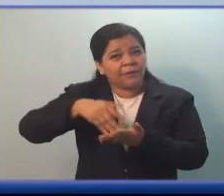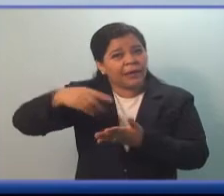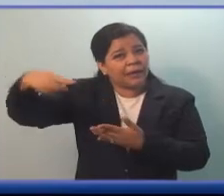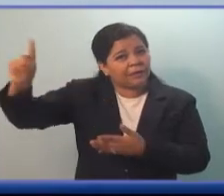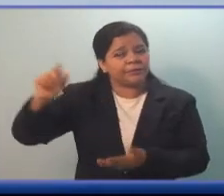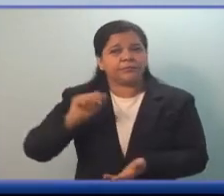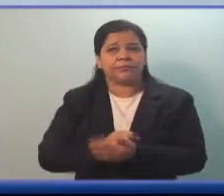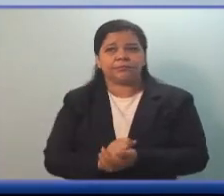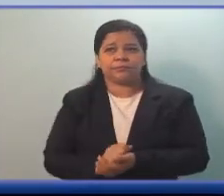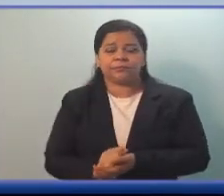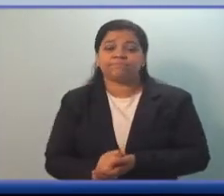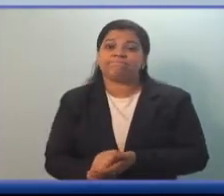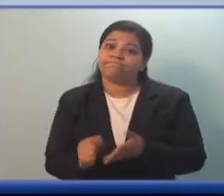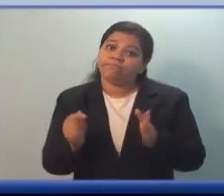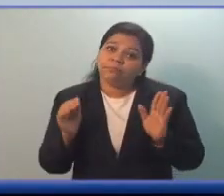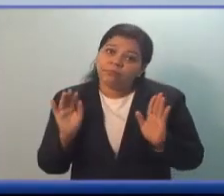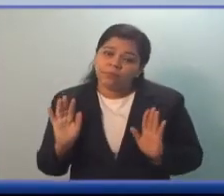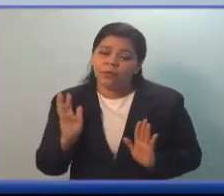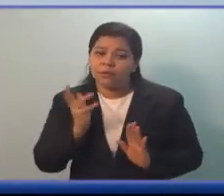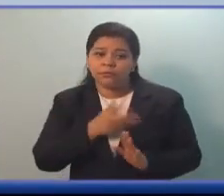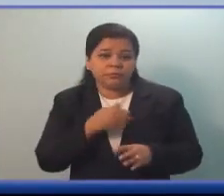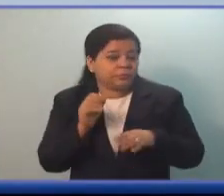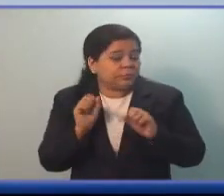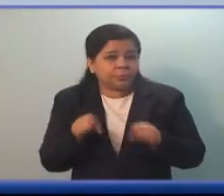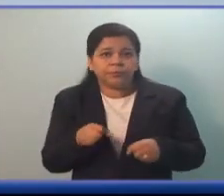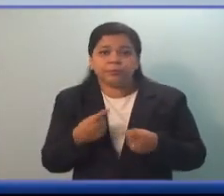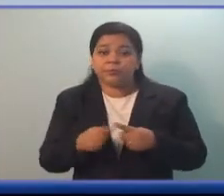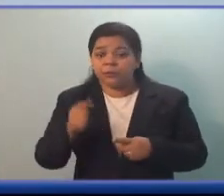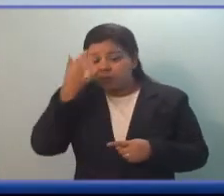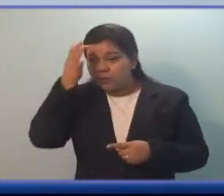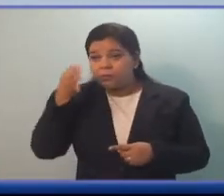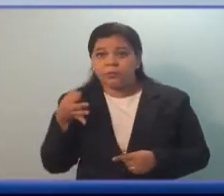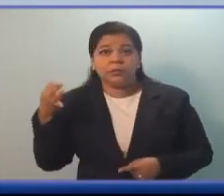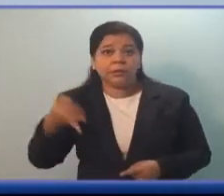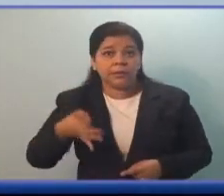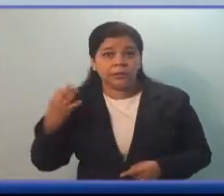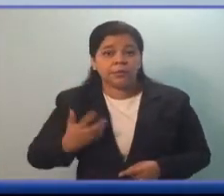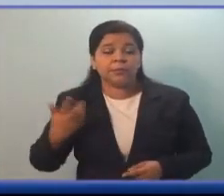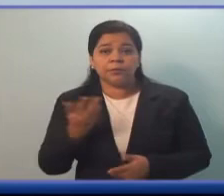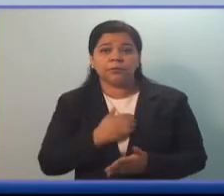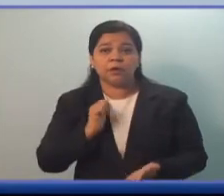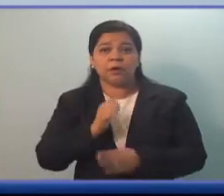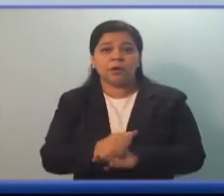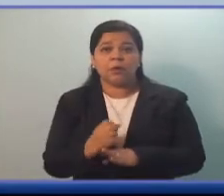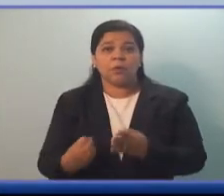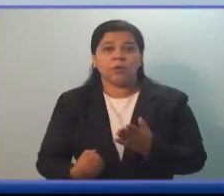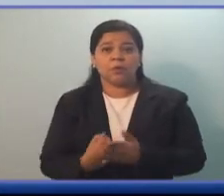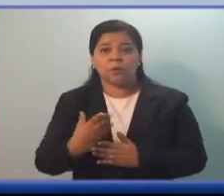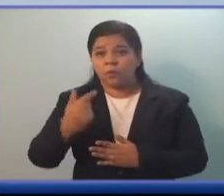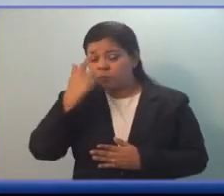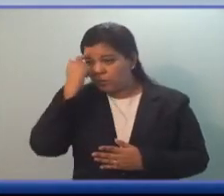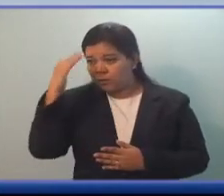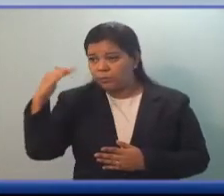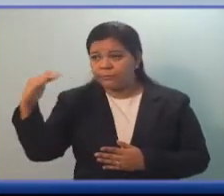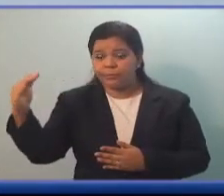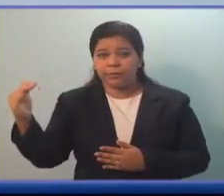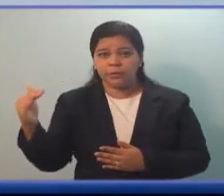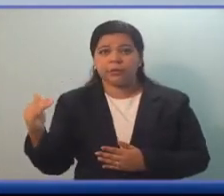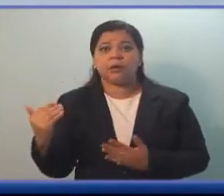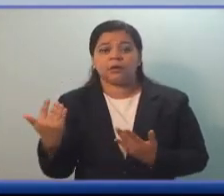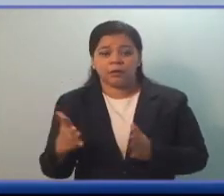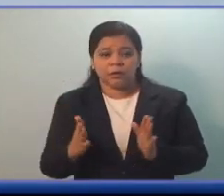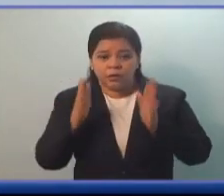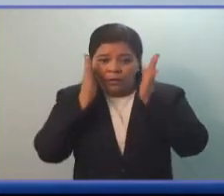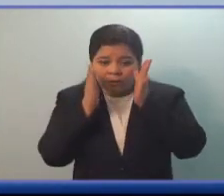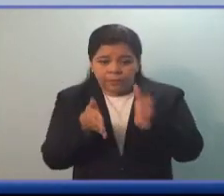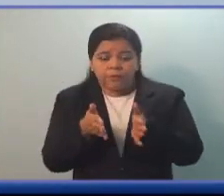lo hace, ¿verdad? Pero no controla. Entonces yo creo que se necesita crear una política, una política que vaya